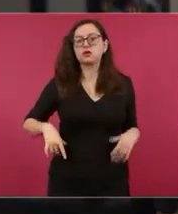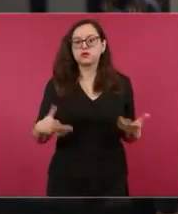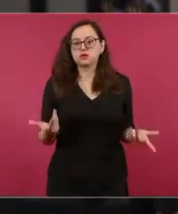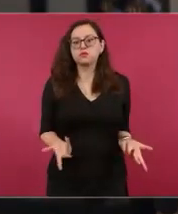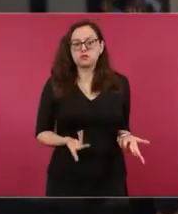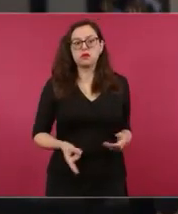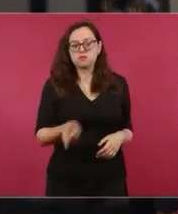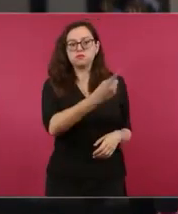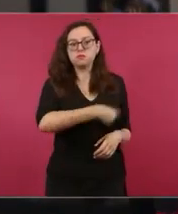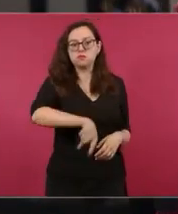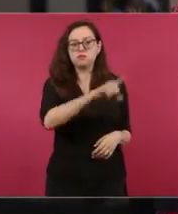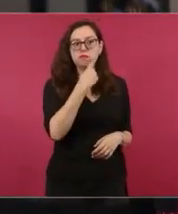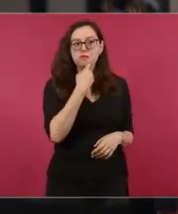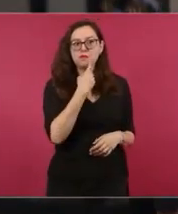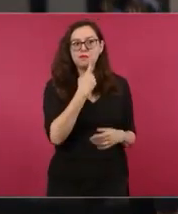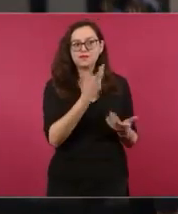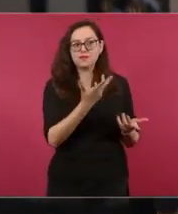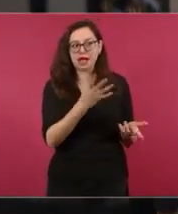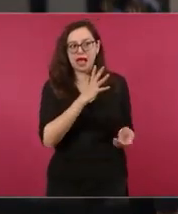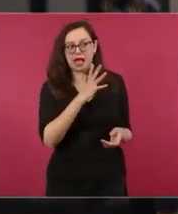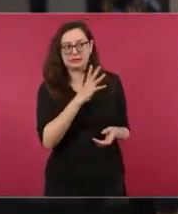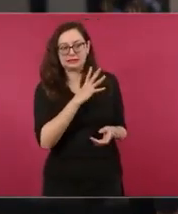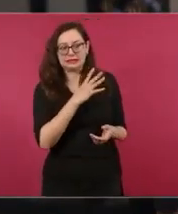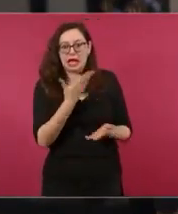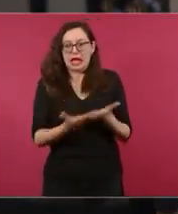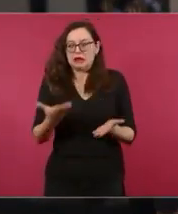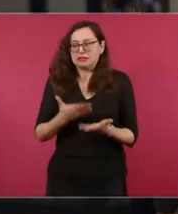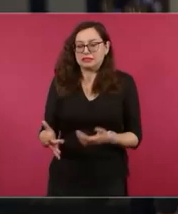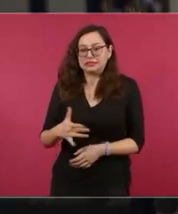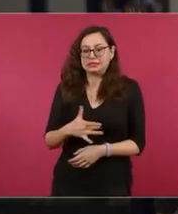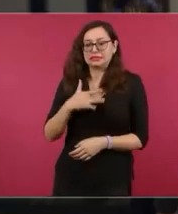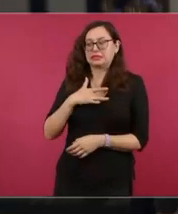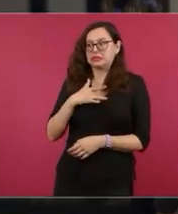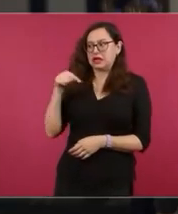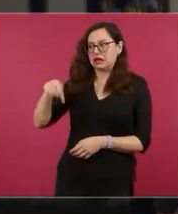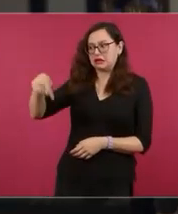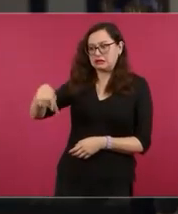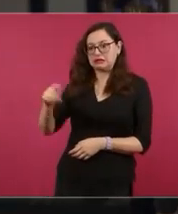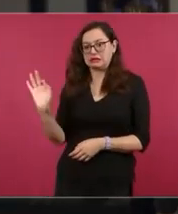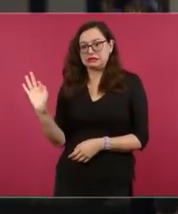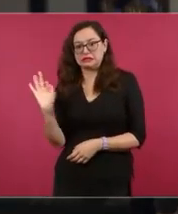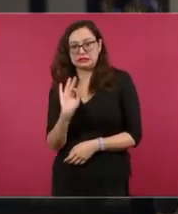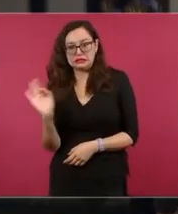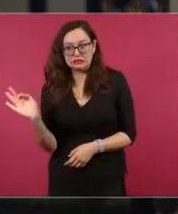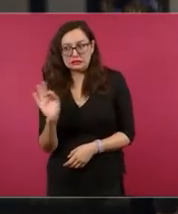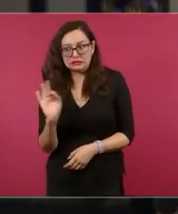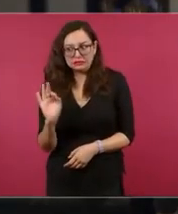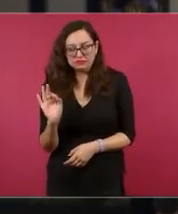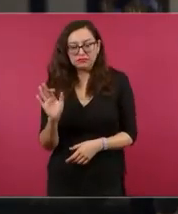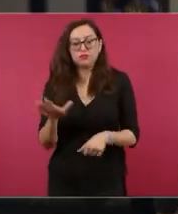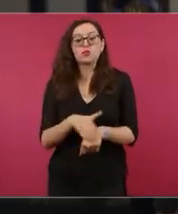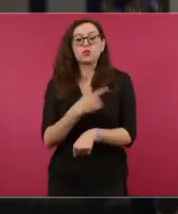progresistas. En este sentido, preguntarle, presidente, porque la ponencia de la ministra Lenia Batres ha documentado que